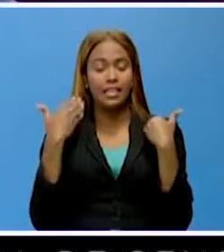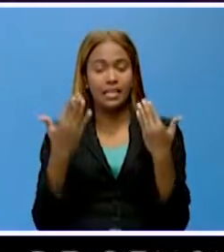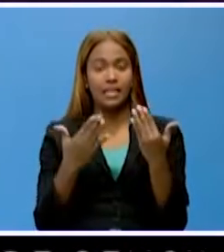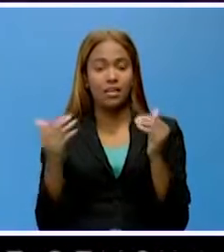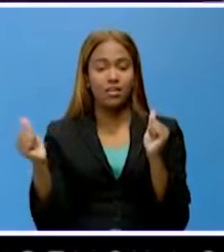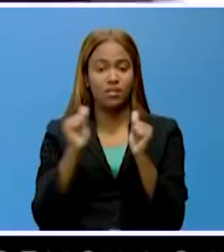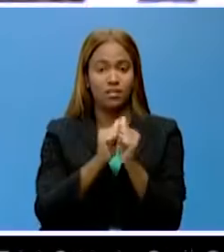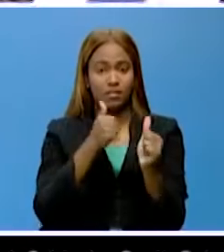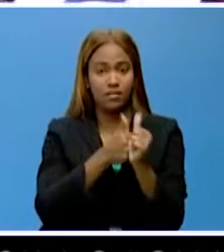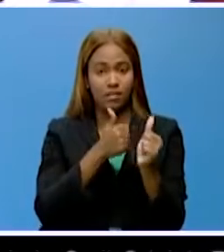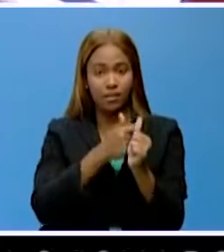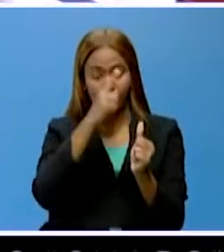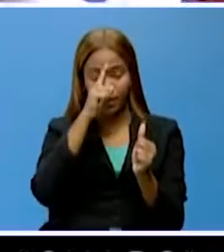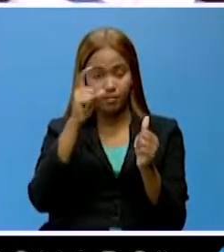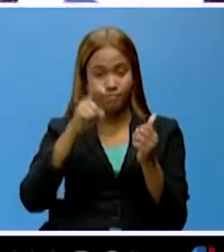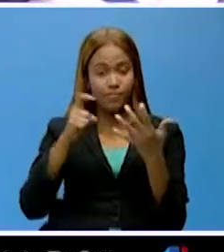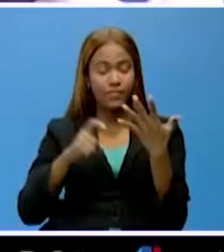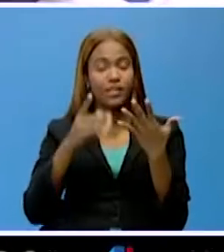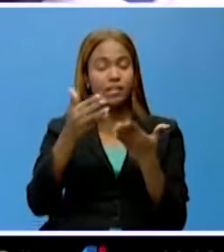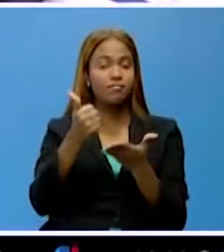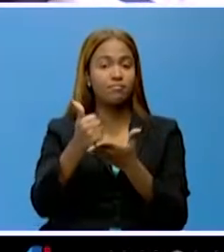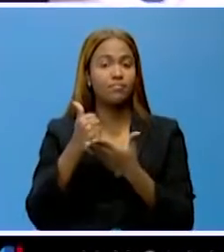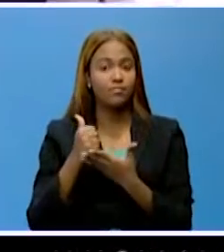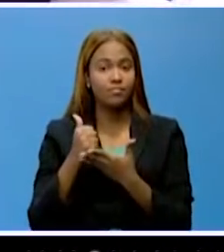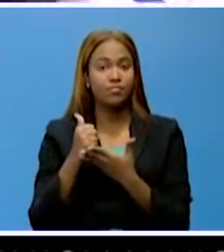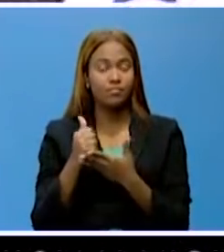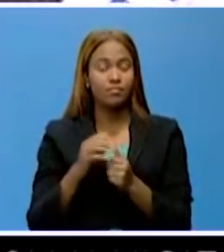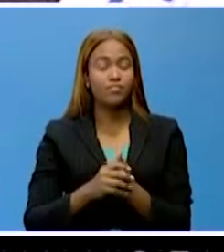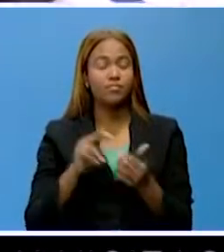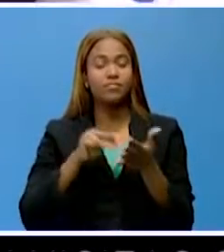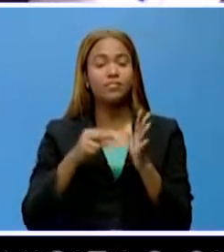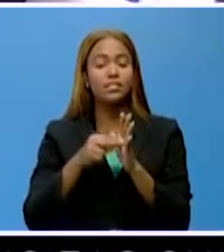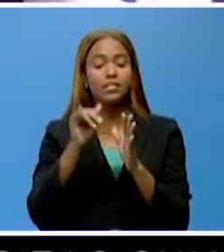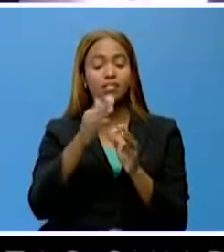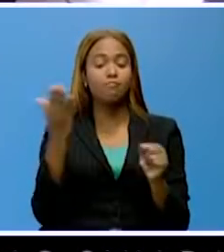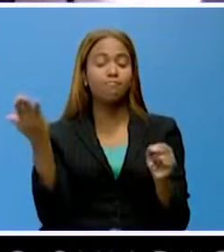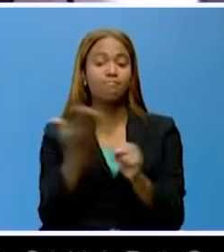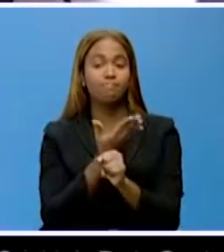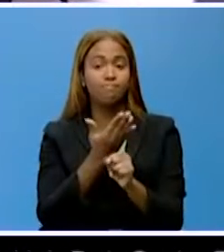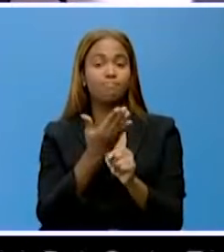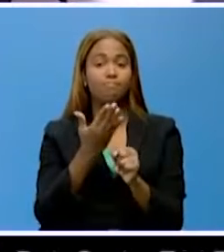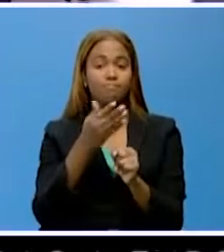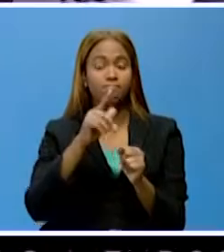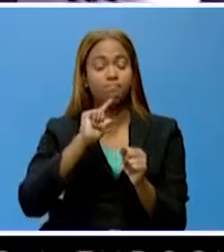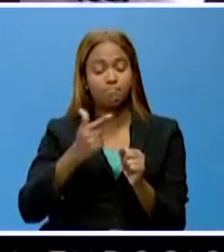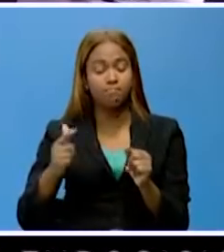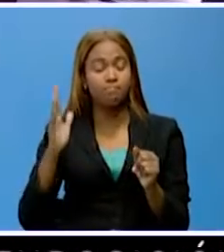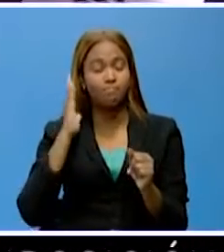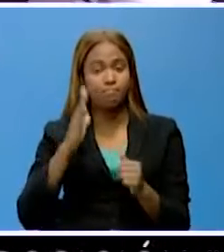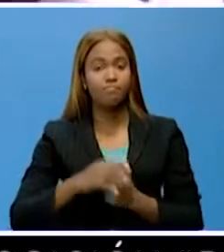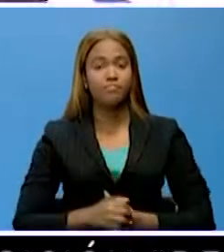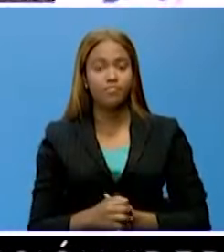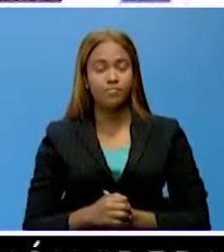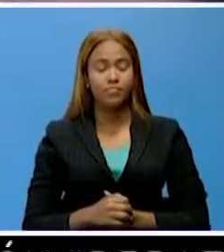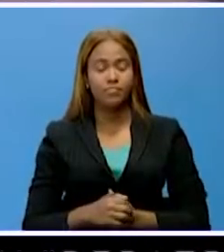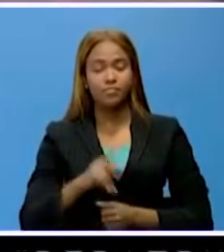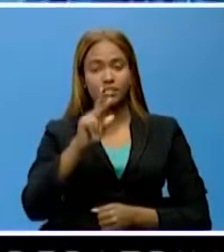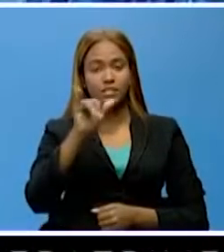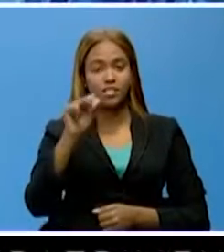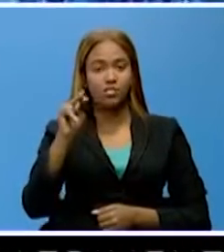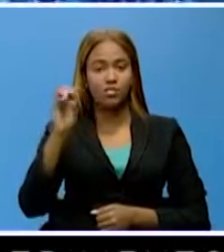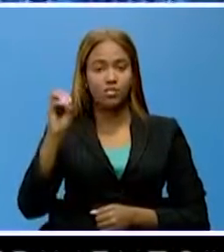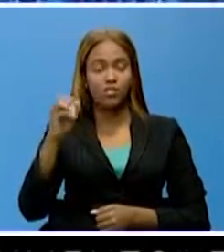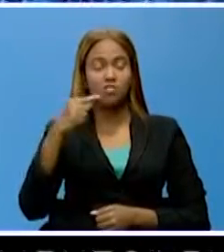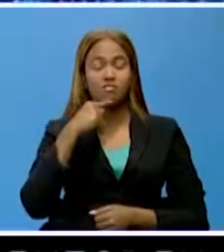las condiciones económicas como para requerir de esta ayuda. O sea, es un desmonte gradual, tal cual como lo dice. Reynoso dijo